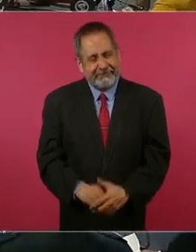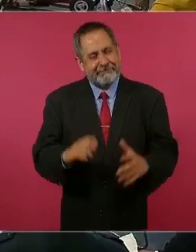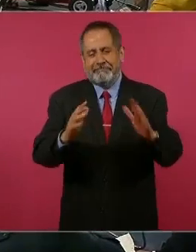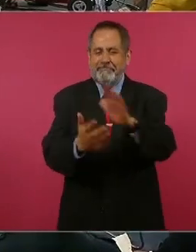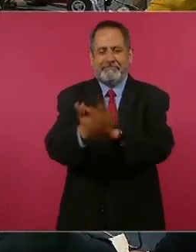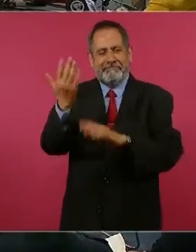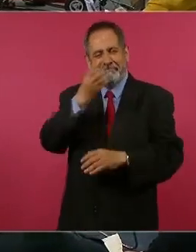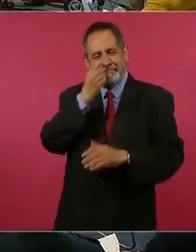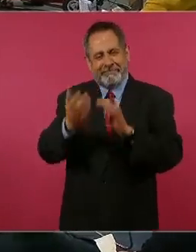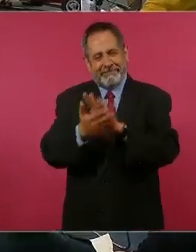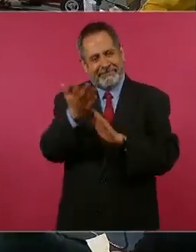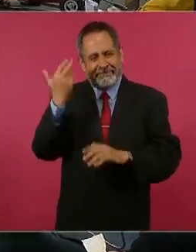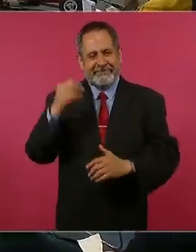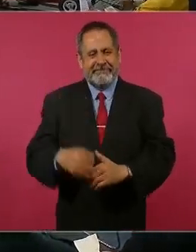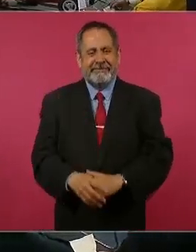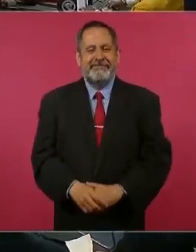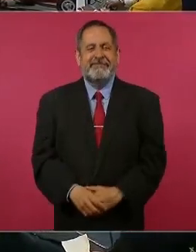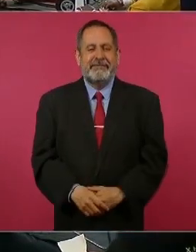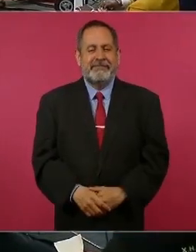vámonos hasta ahí gracias